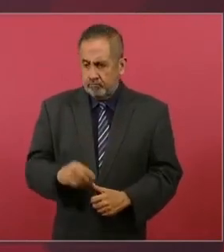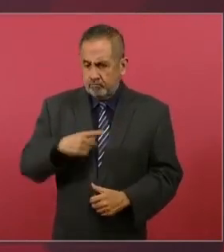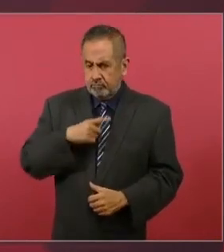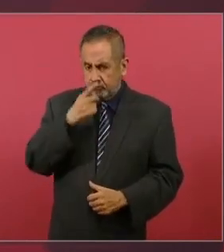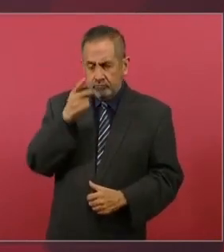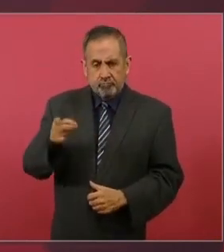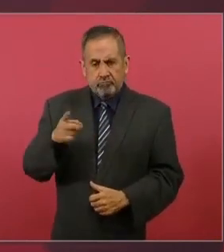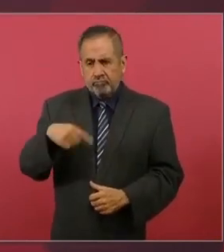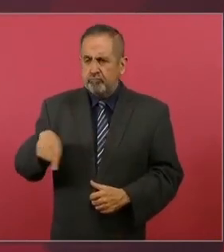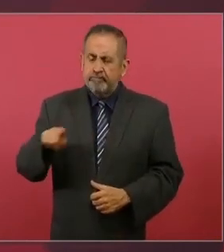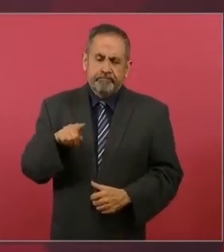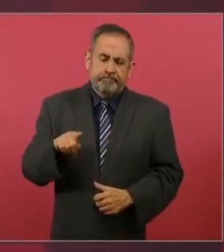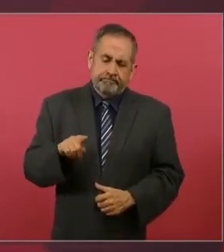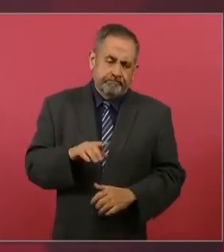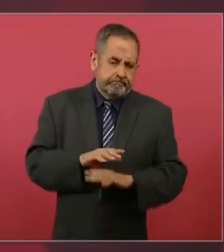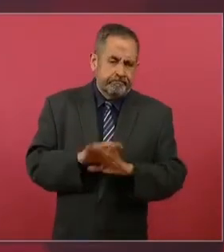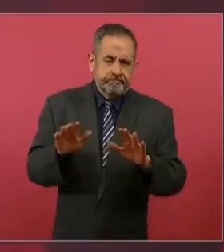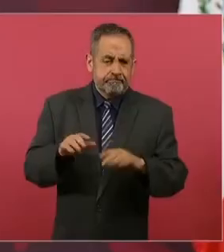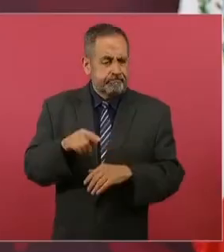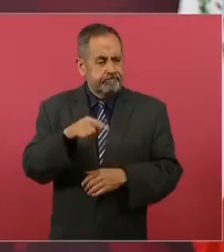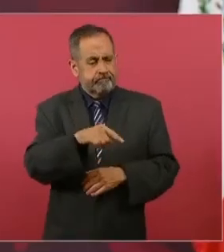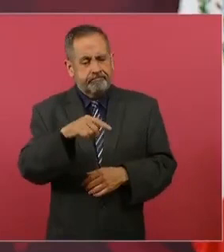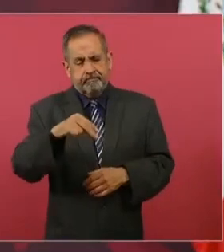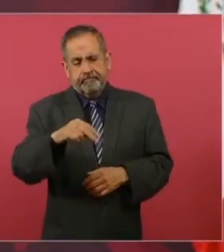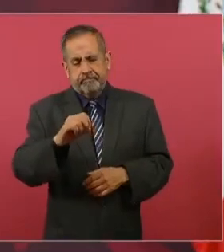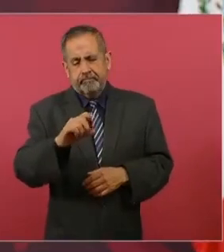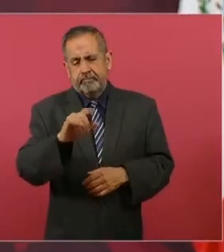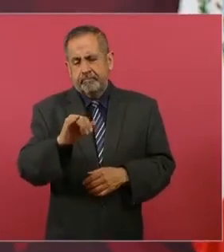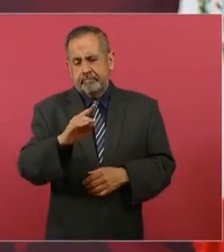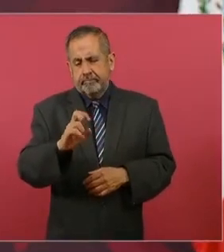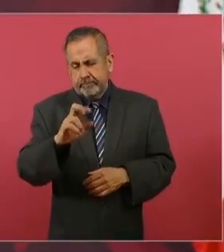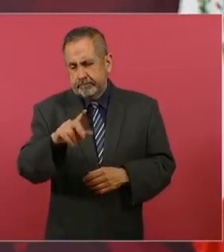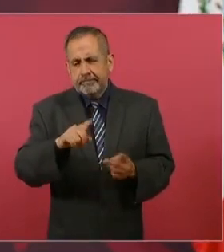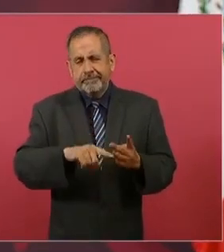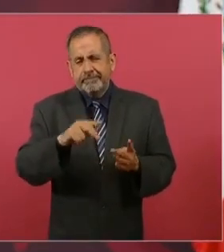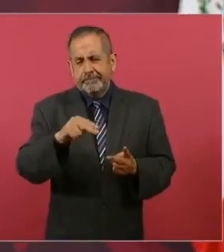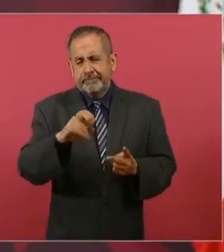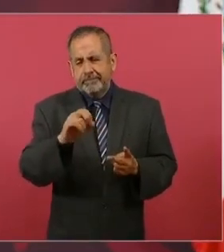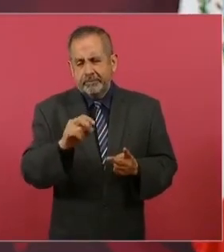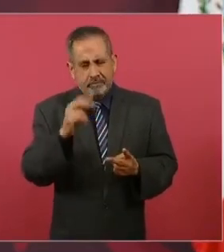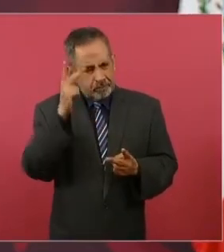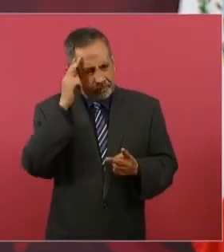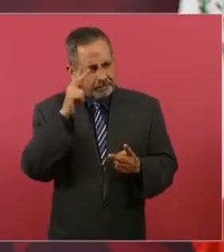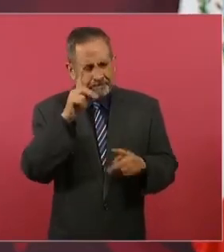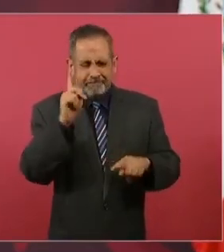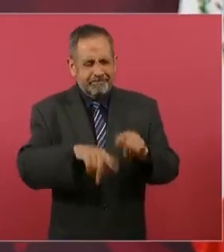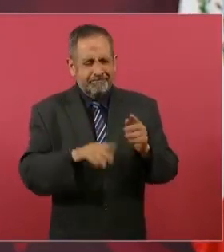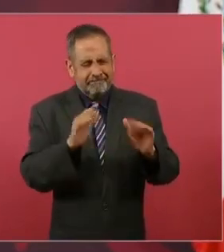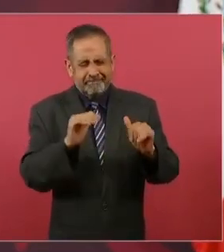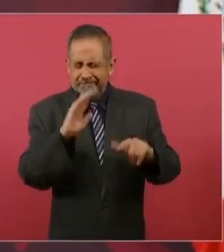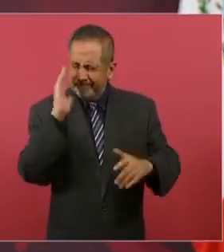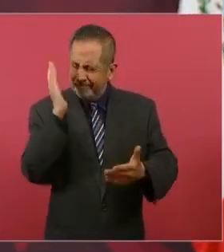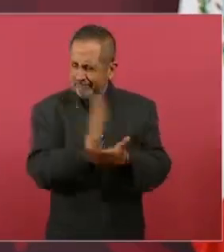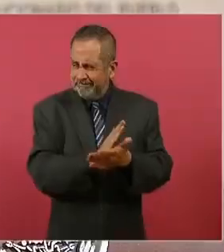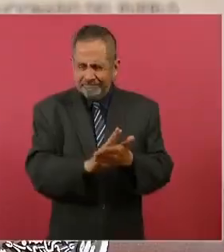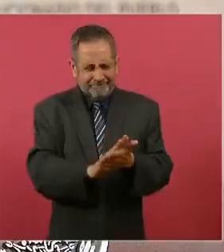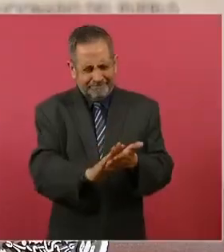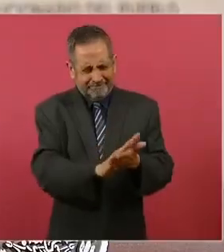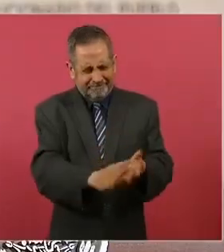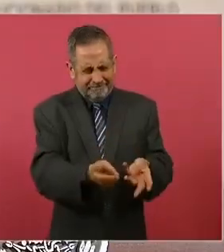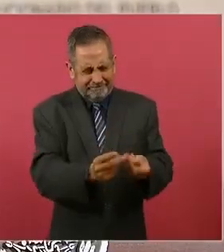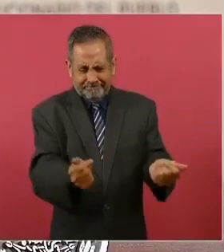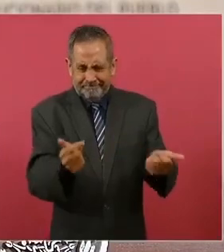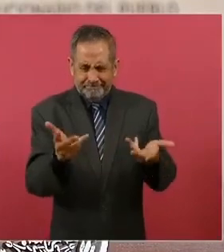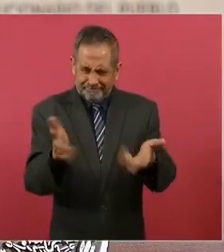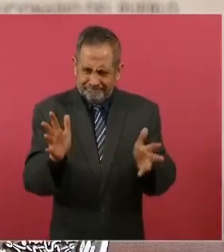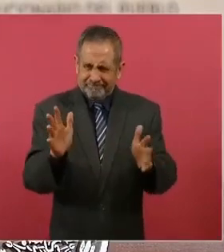decirle adiós en definitiva al neoliberalismo o neoporfirismo, porque no es nada más